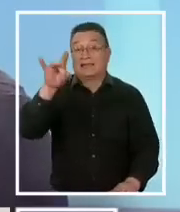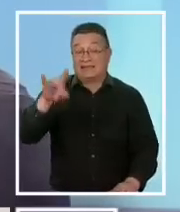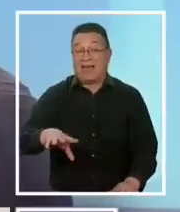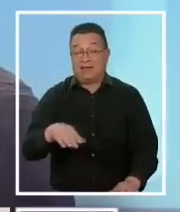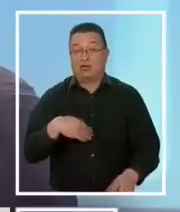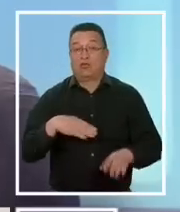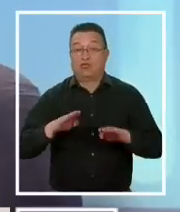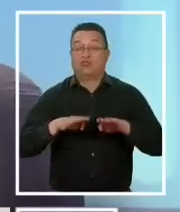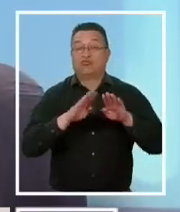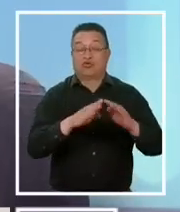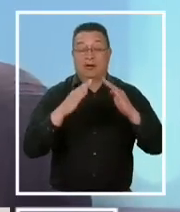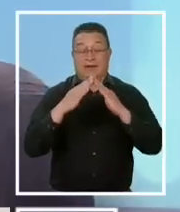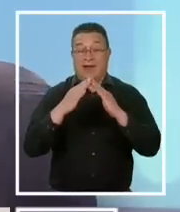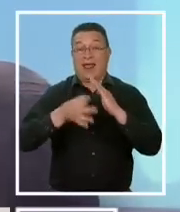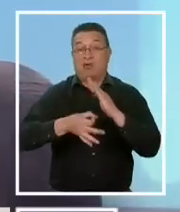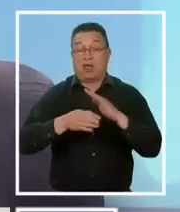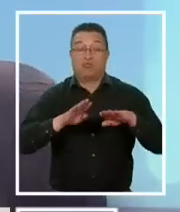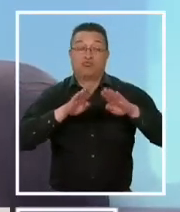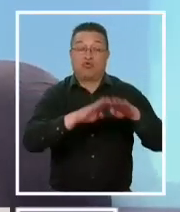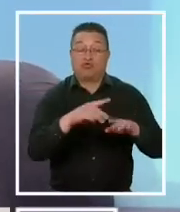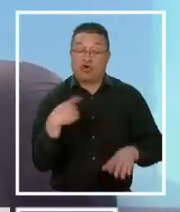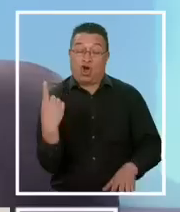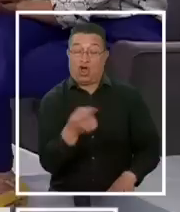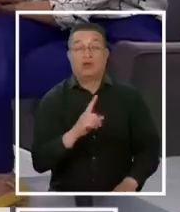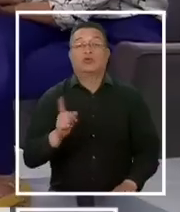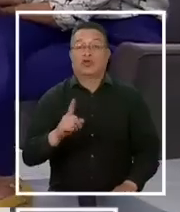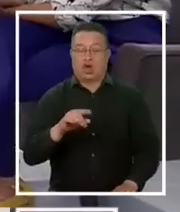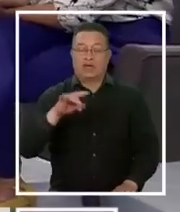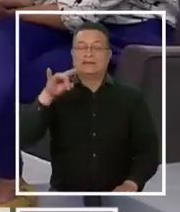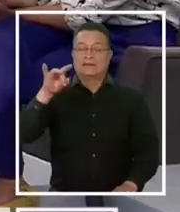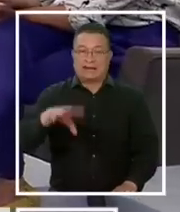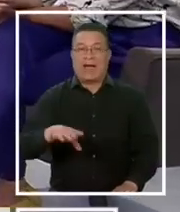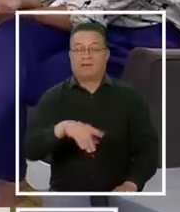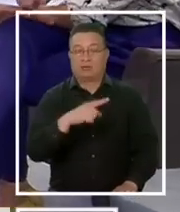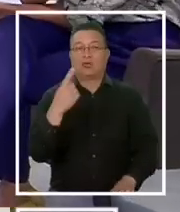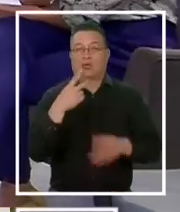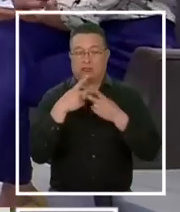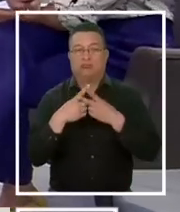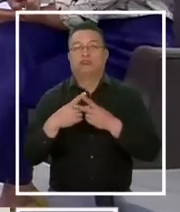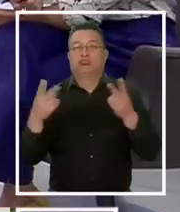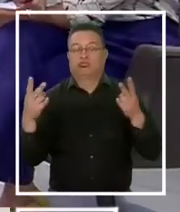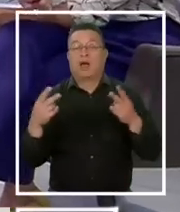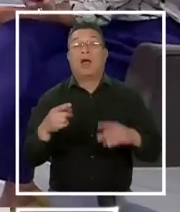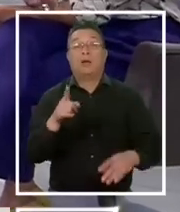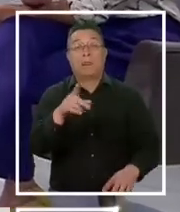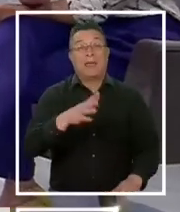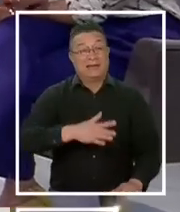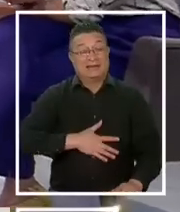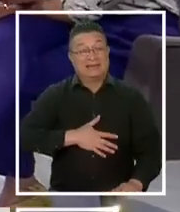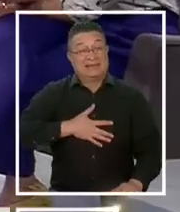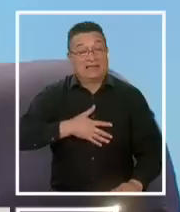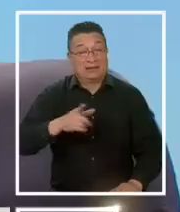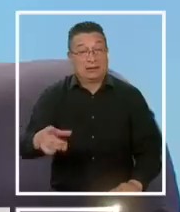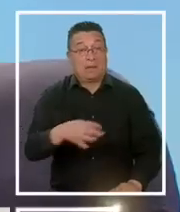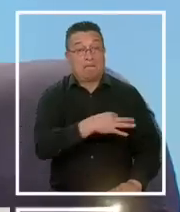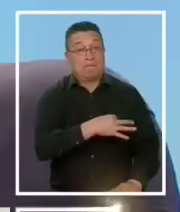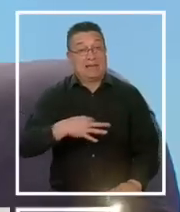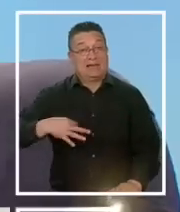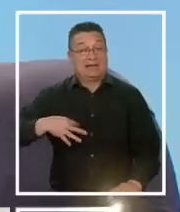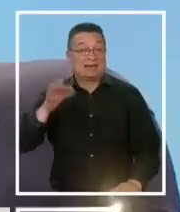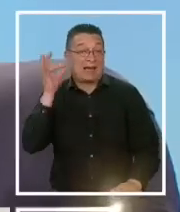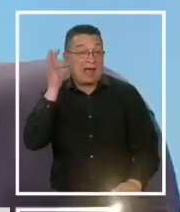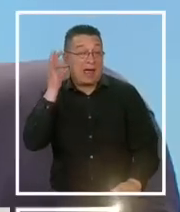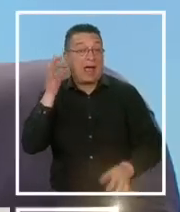no era el favorito de la moneda en un comienzo al menos cierto eso se hizo como medio público siente que la ministra de Justicia